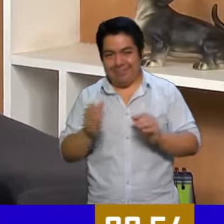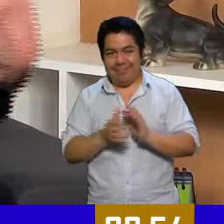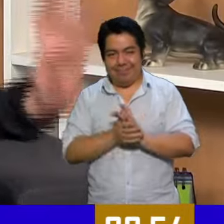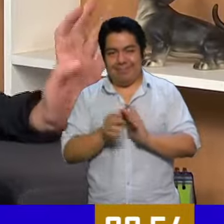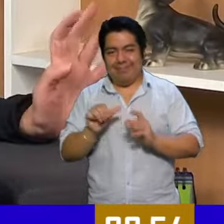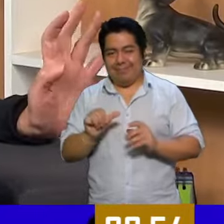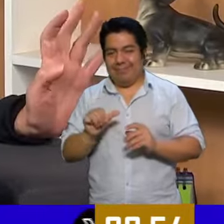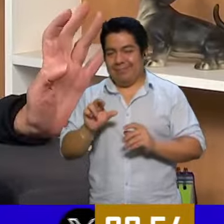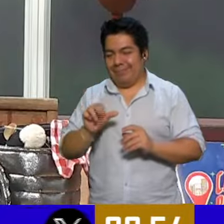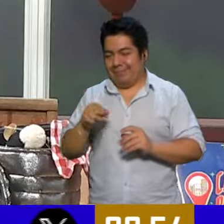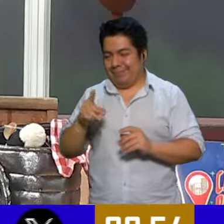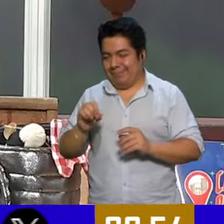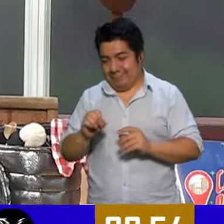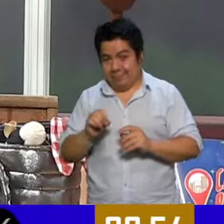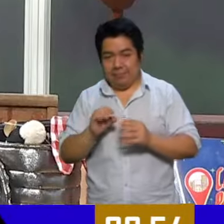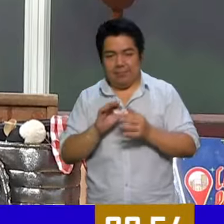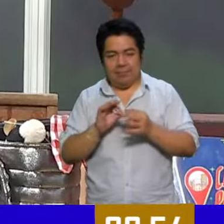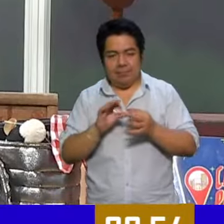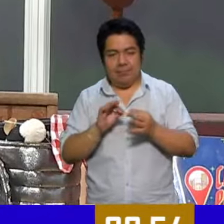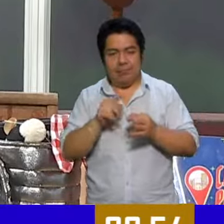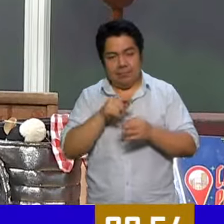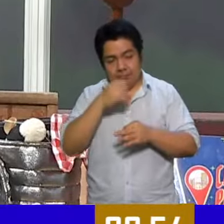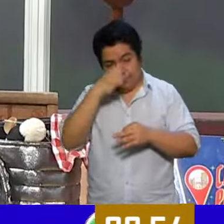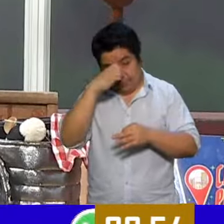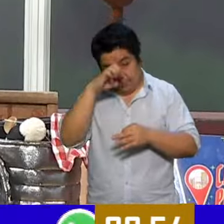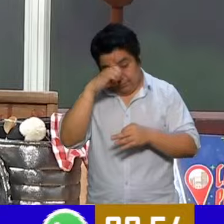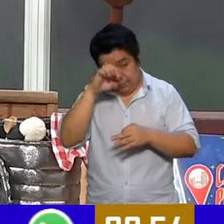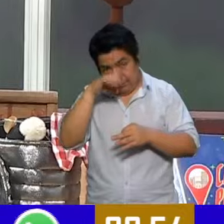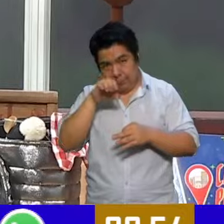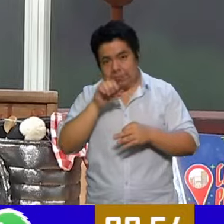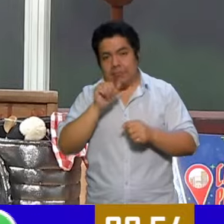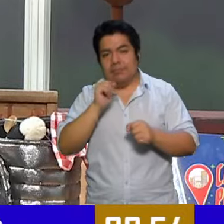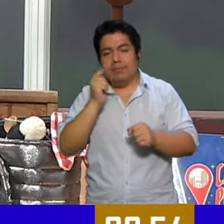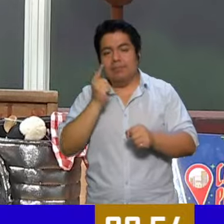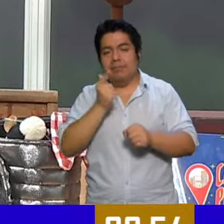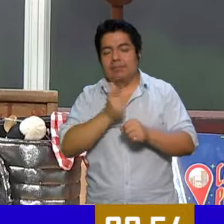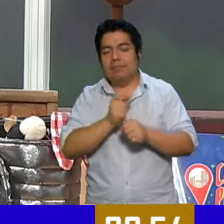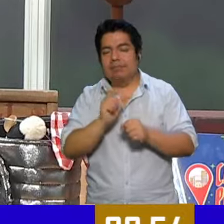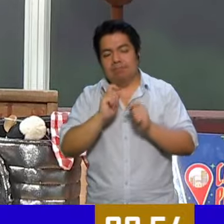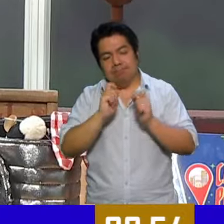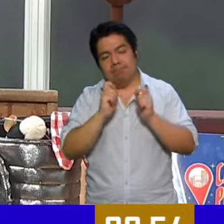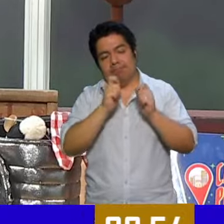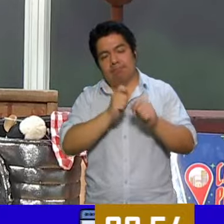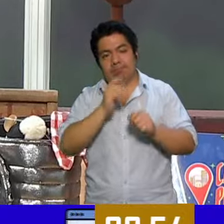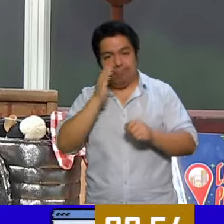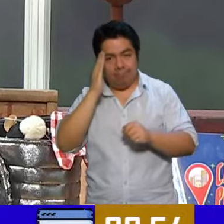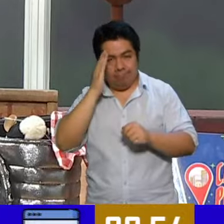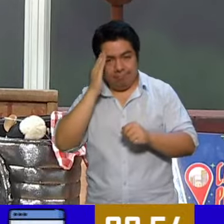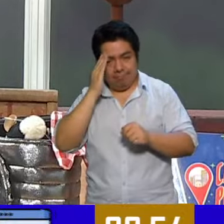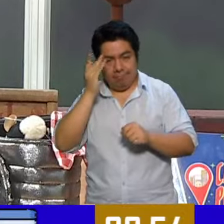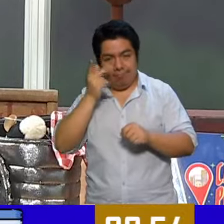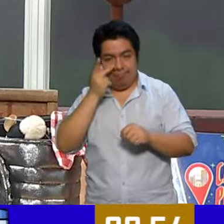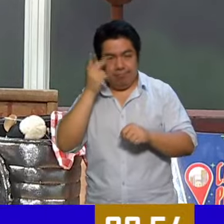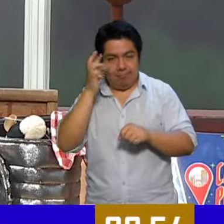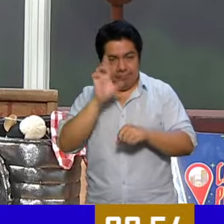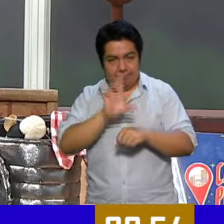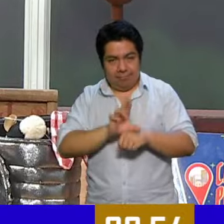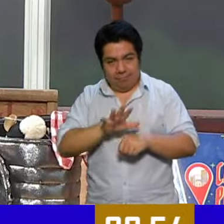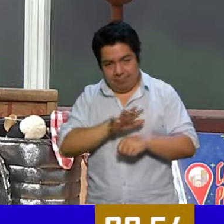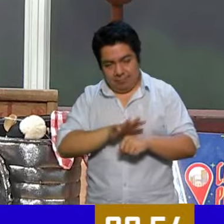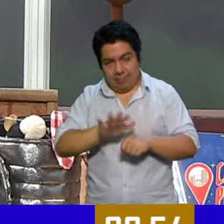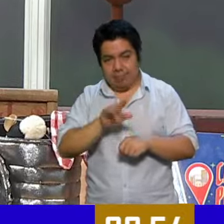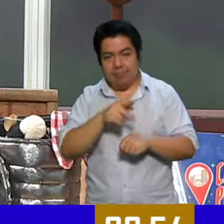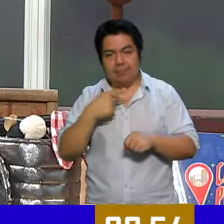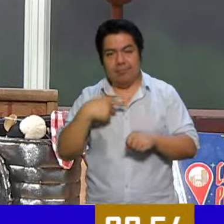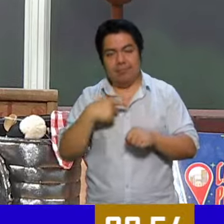Armando, platícanos un poquito sobre tu experiencia profesional. ¿Desde cuándo asumiste la titularidad de la Procuraduría de la Defensa